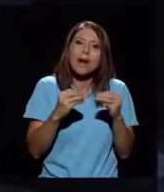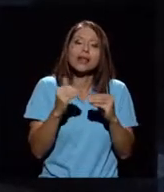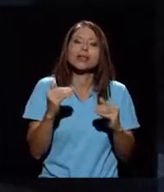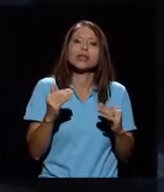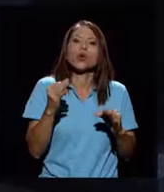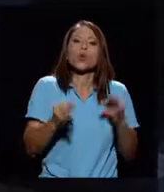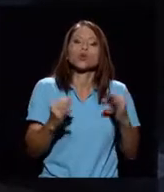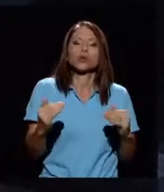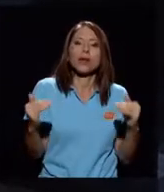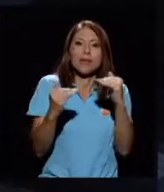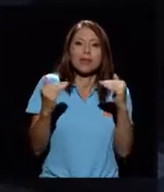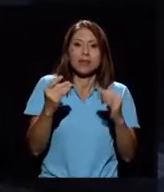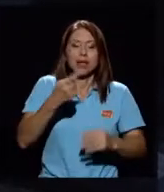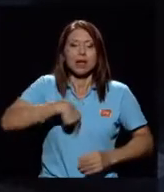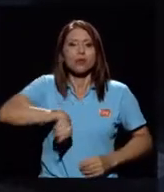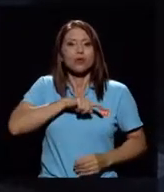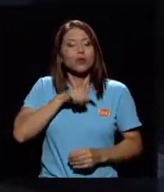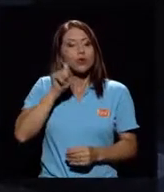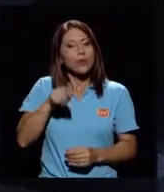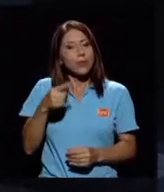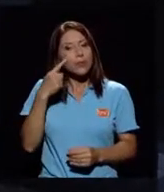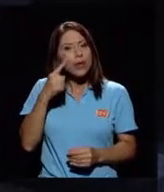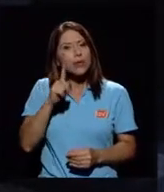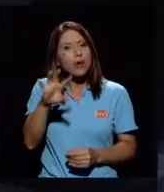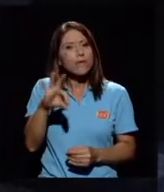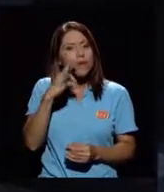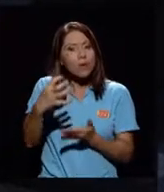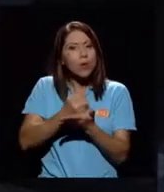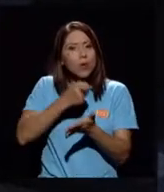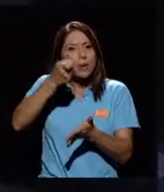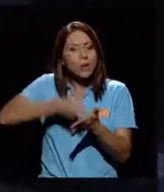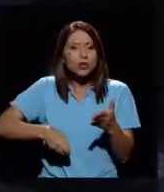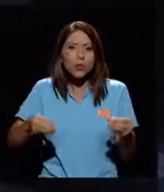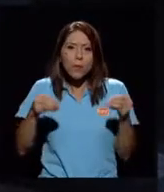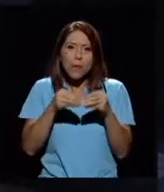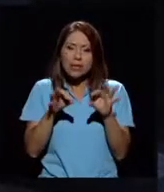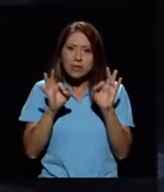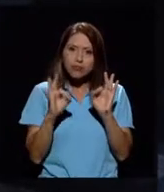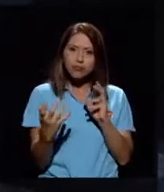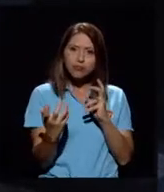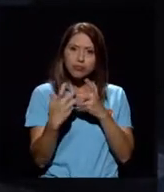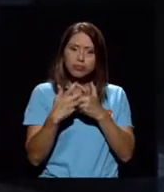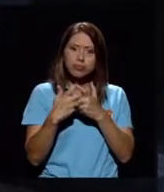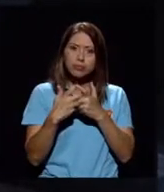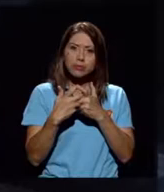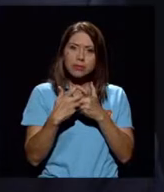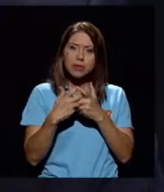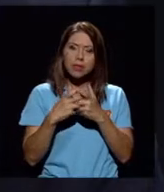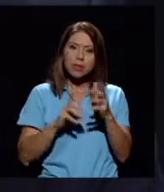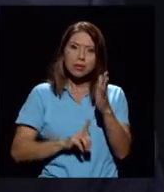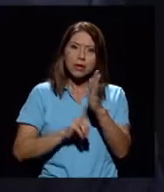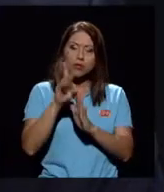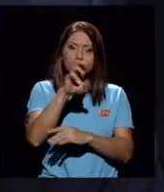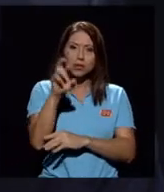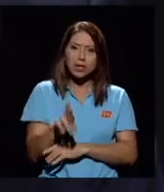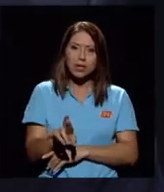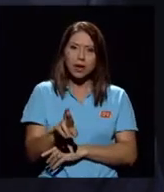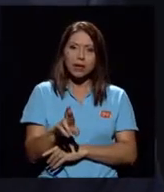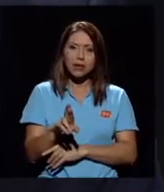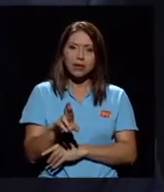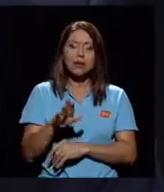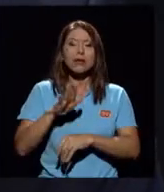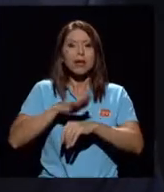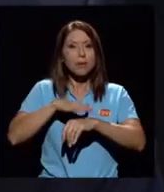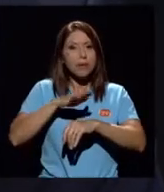impuestos que sea un esquema mucho más racional desde el punto de vista del modelo de desarrollo de costa rica y que permite entonces al país